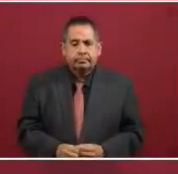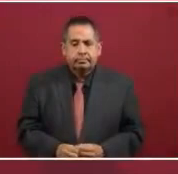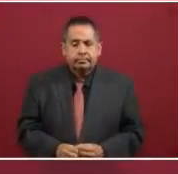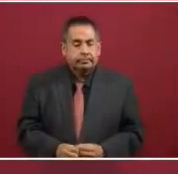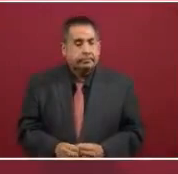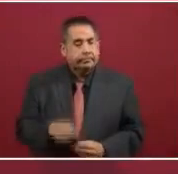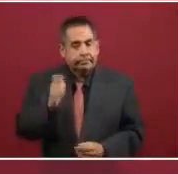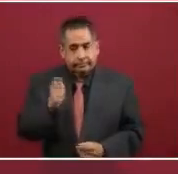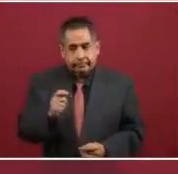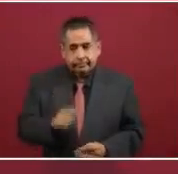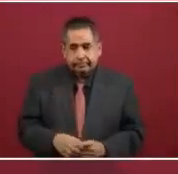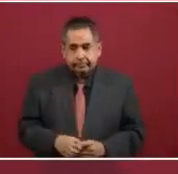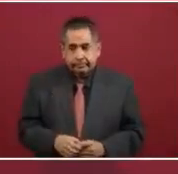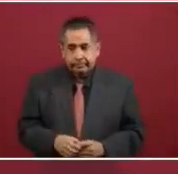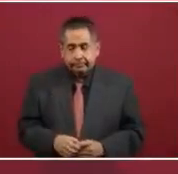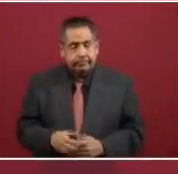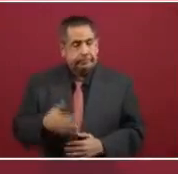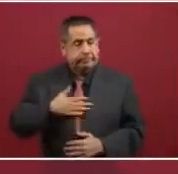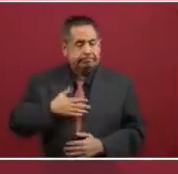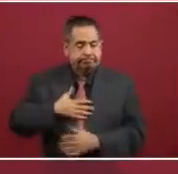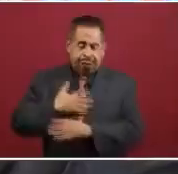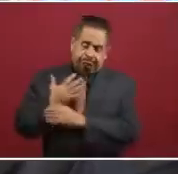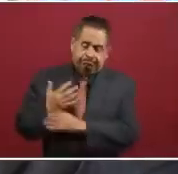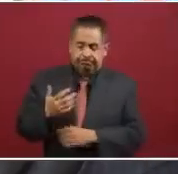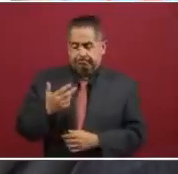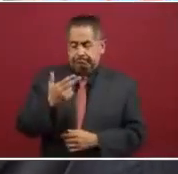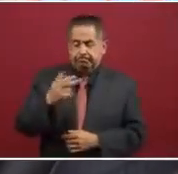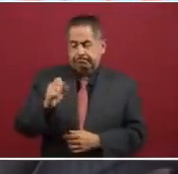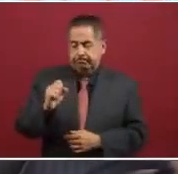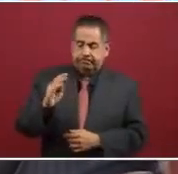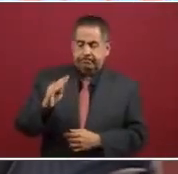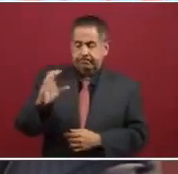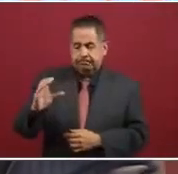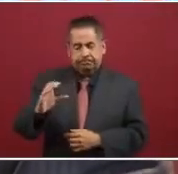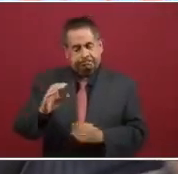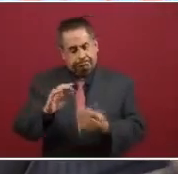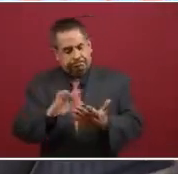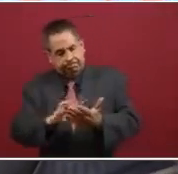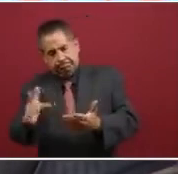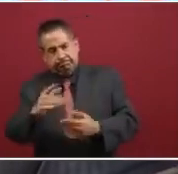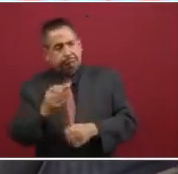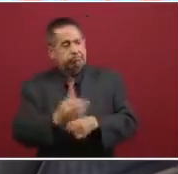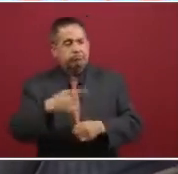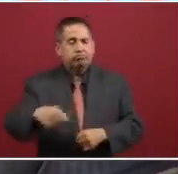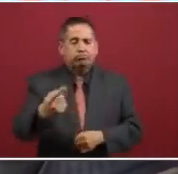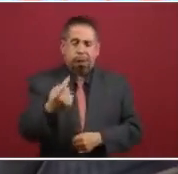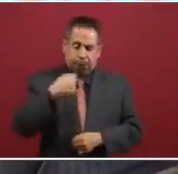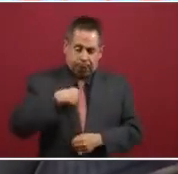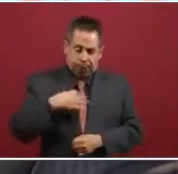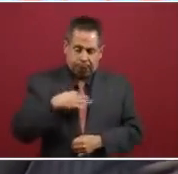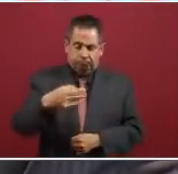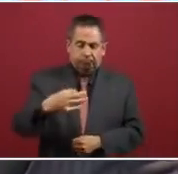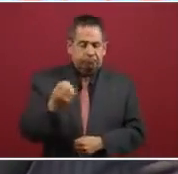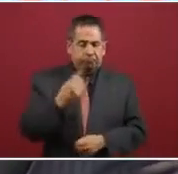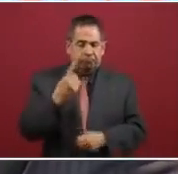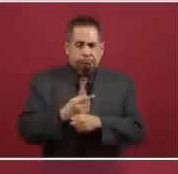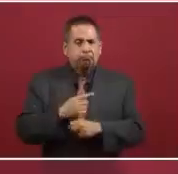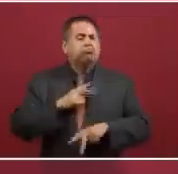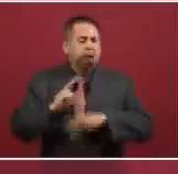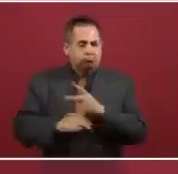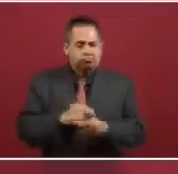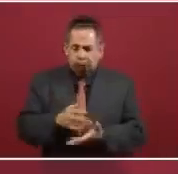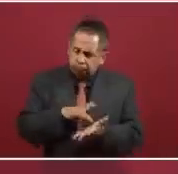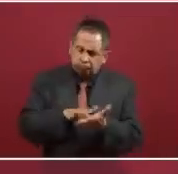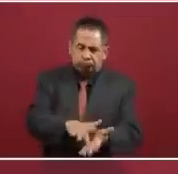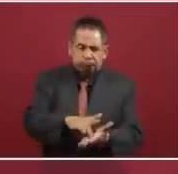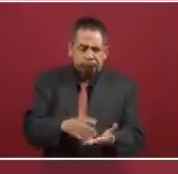Así que, en nombre de HSBC, agradezco la oportunidad de apoyar en esta tarea